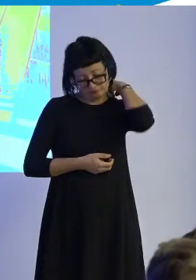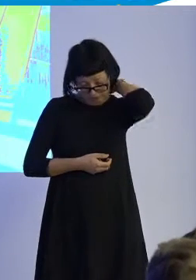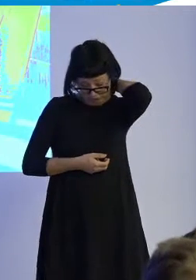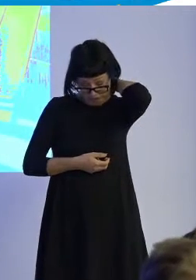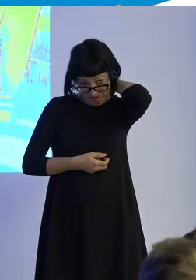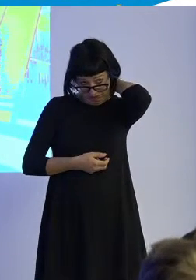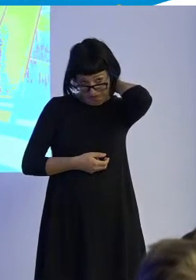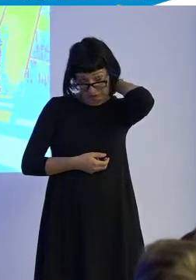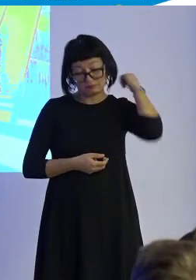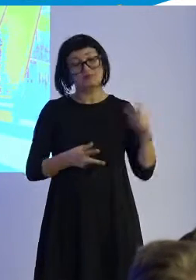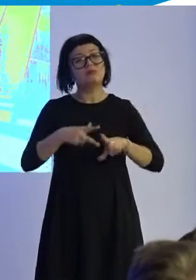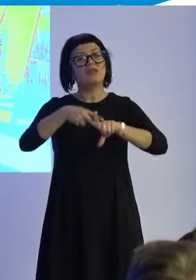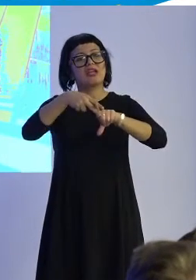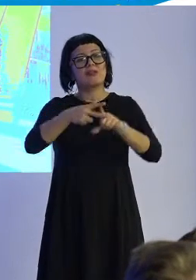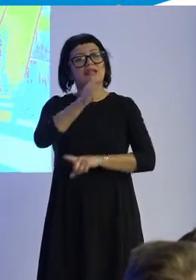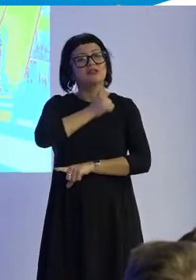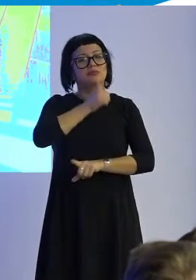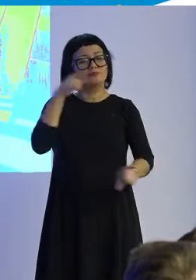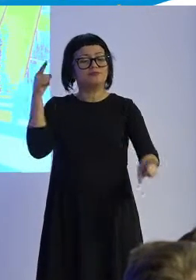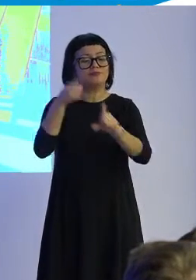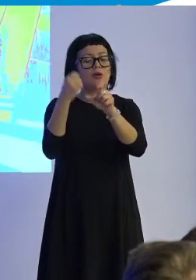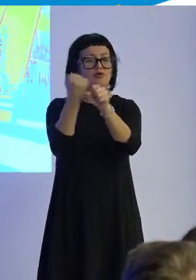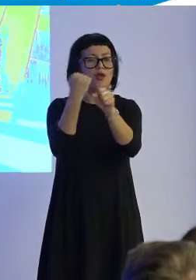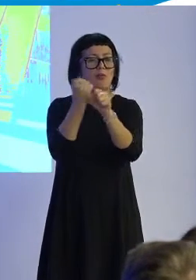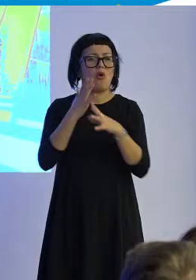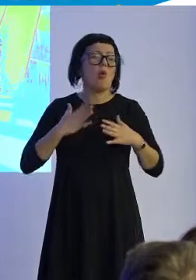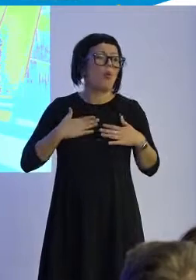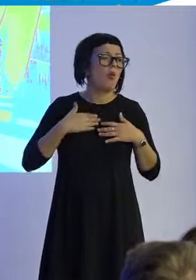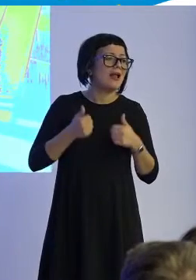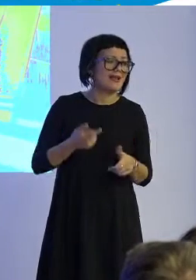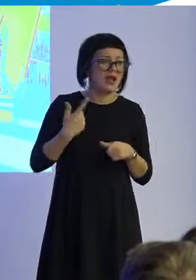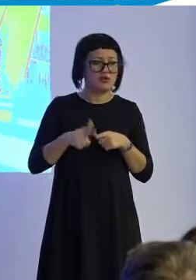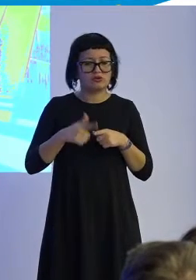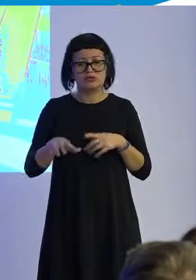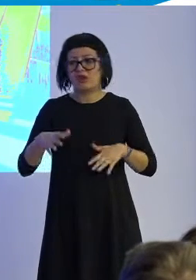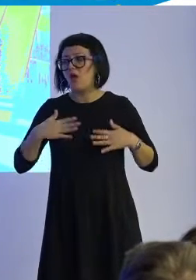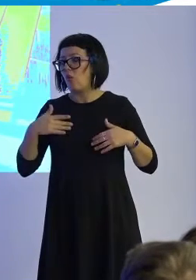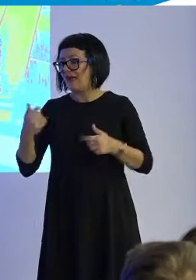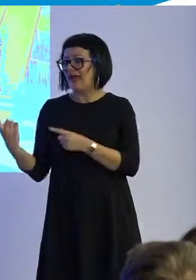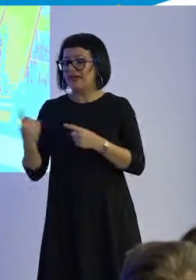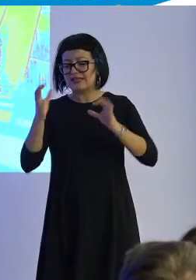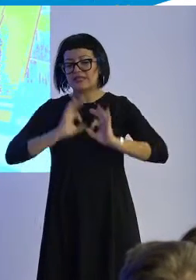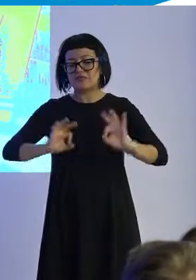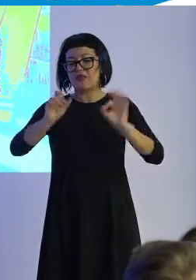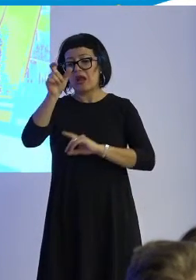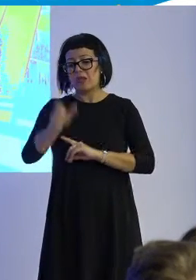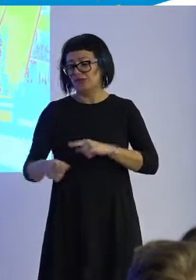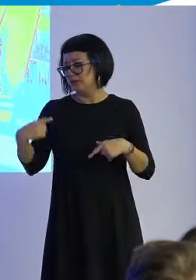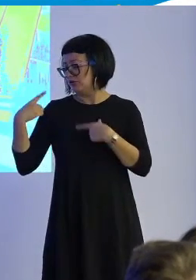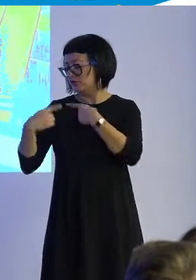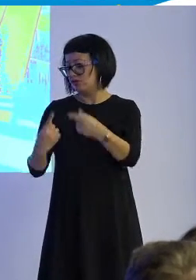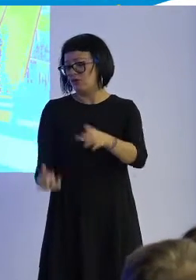Y herramientas de soporte para trabajo. Cualquier cosa, cualquier necesidad especial que pueda tener una persona en su día a